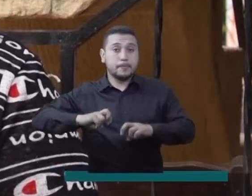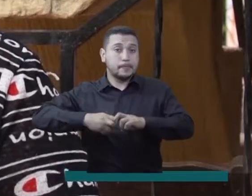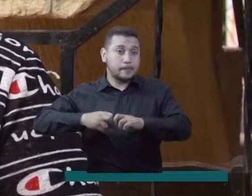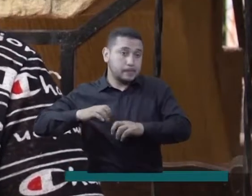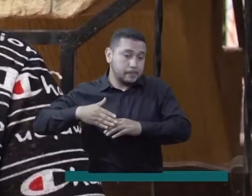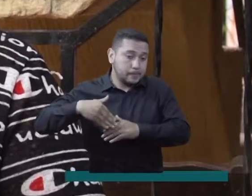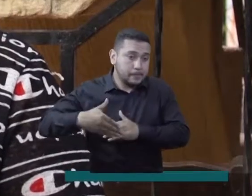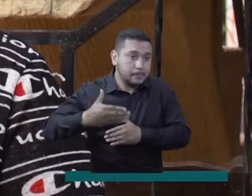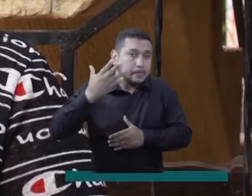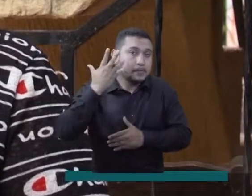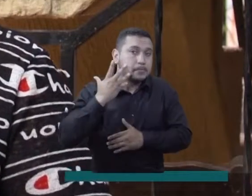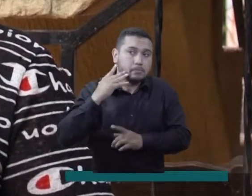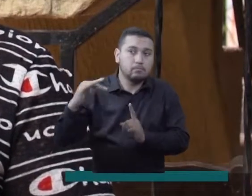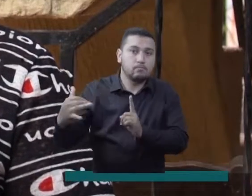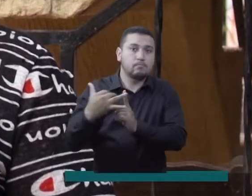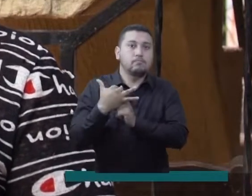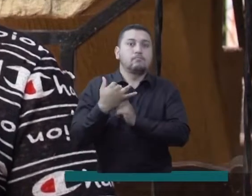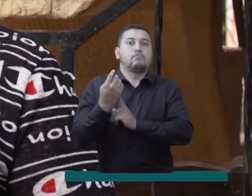está acarreando